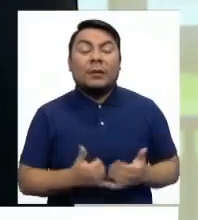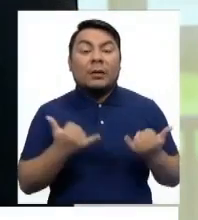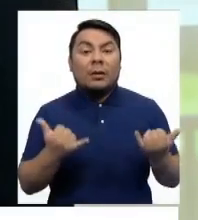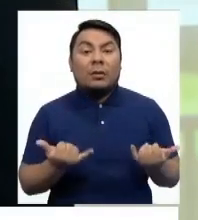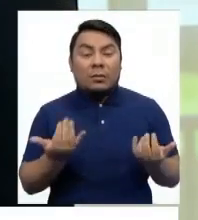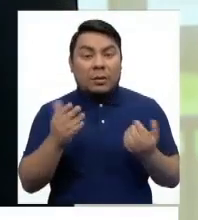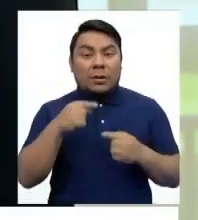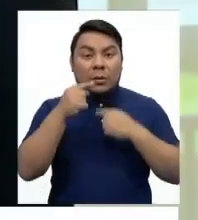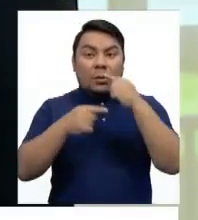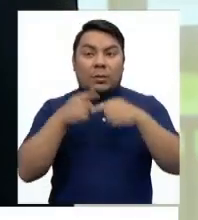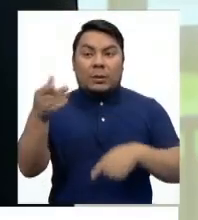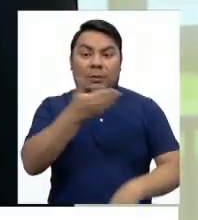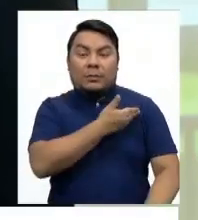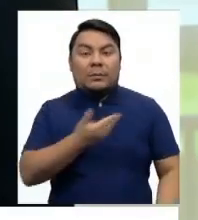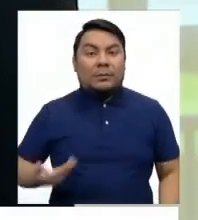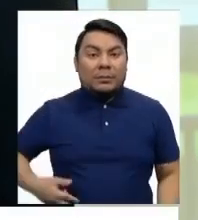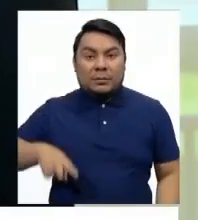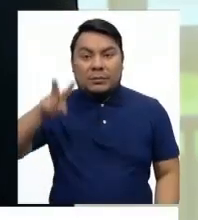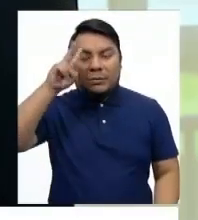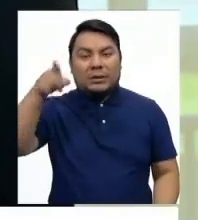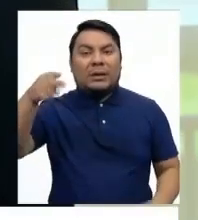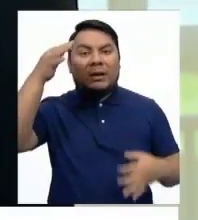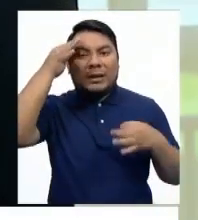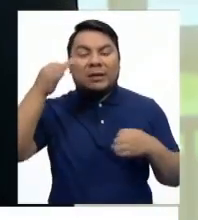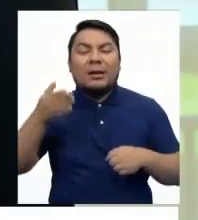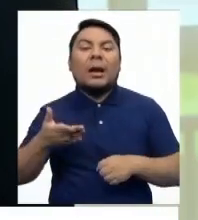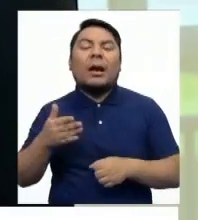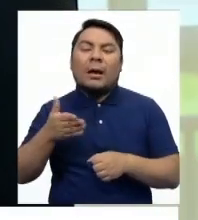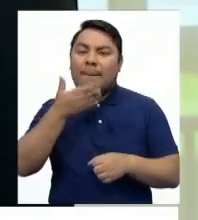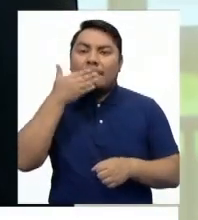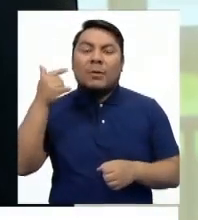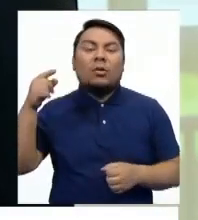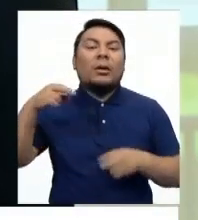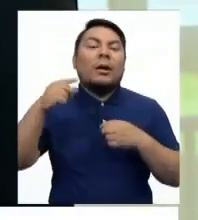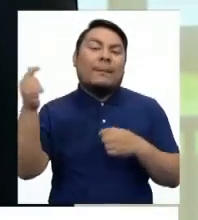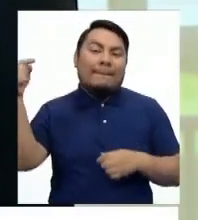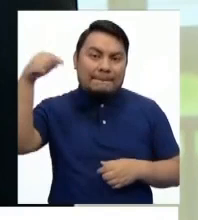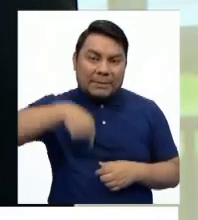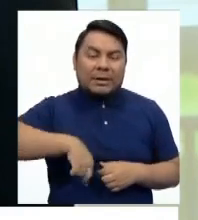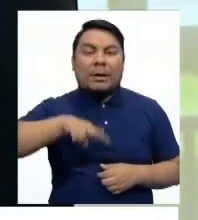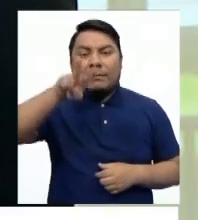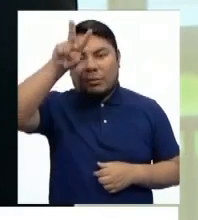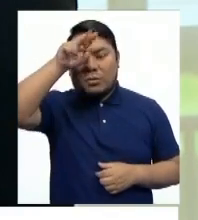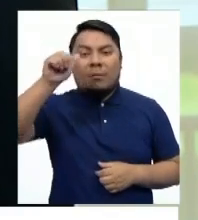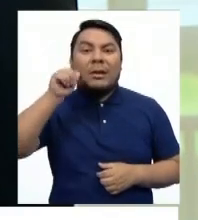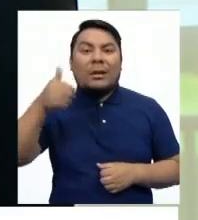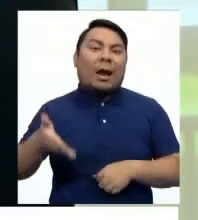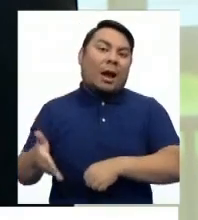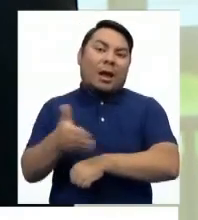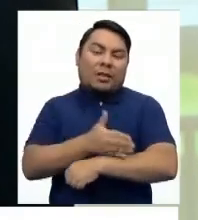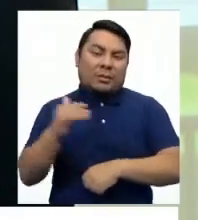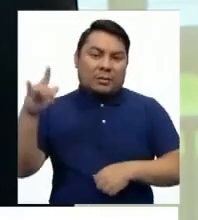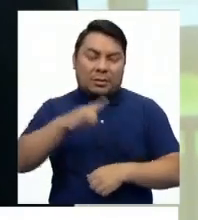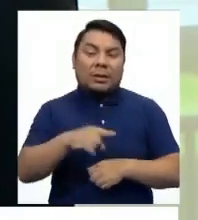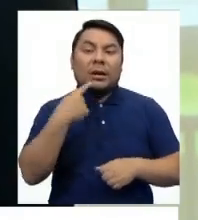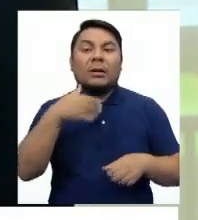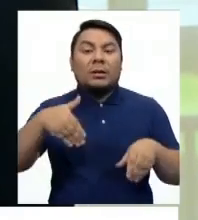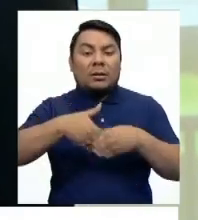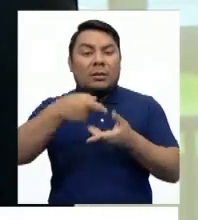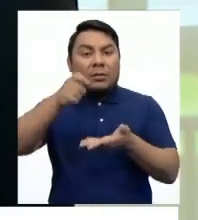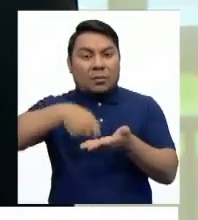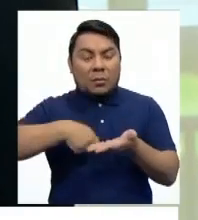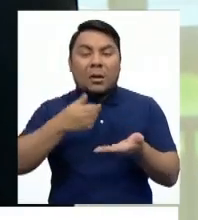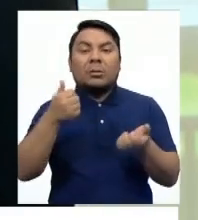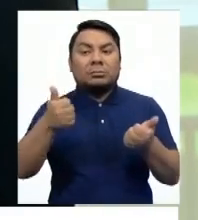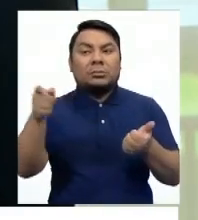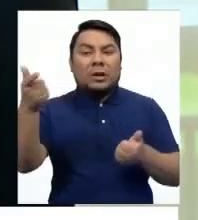El presidente Martín Vizcarra ha decidido adelantar su regreso a nuestro país para mañana. En tanto, el jefe de Estado ha firmado acuerdos para la cooperación bilateral con